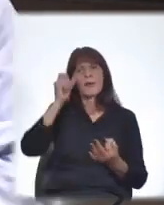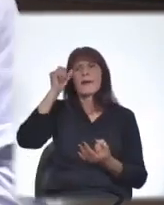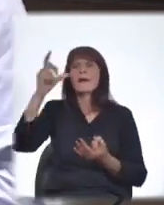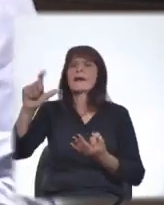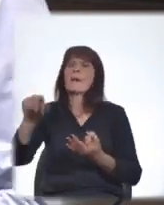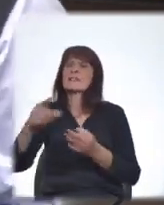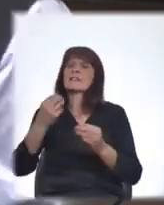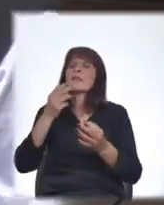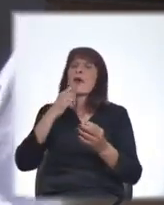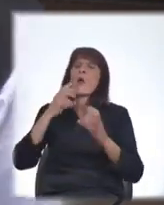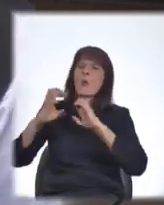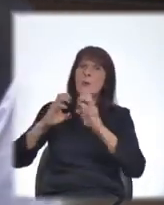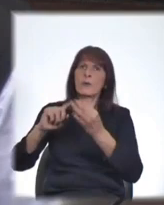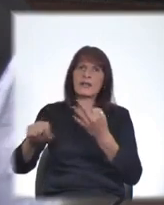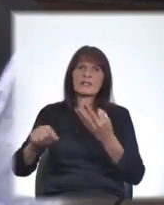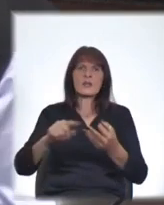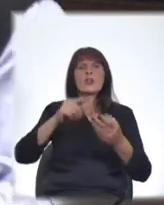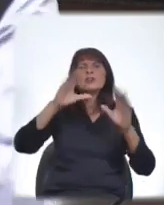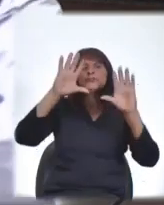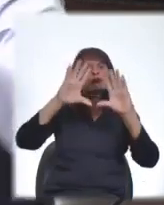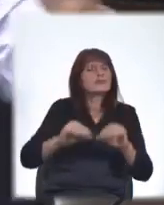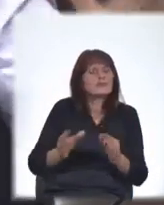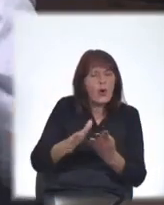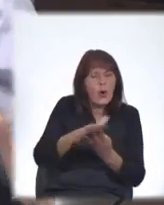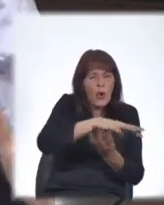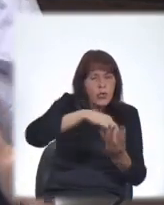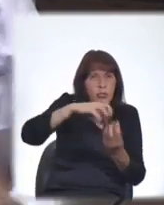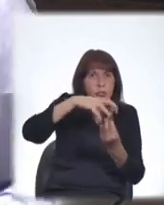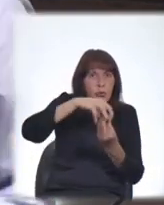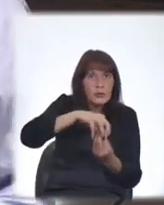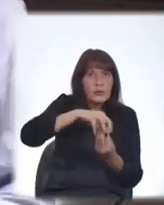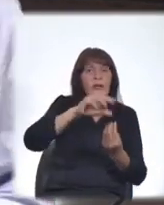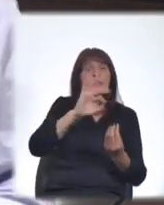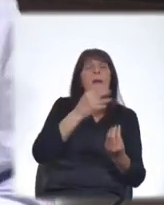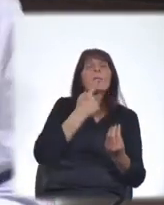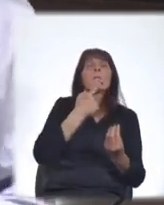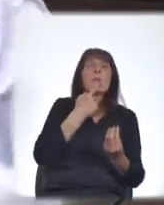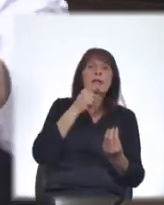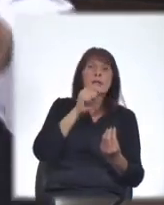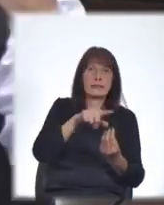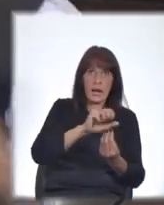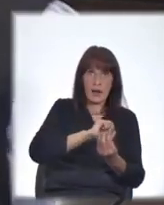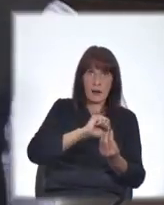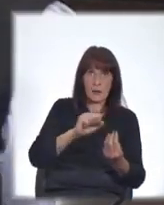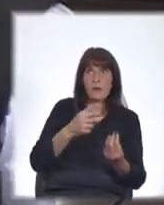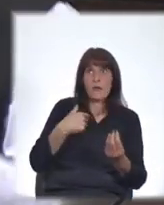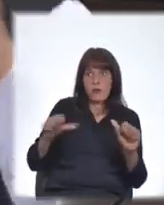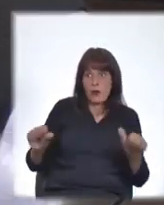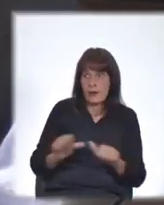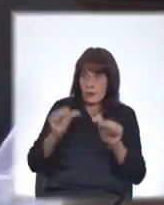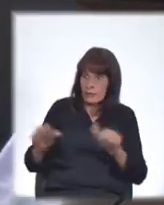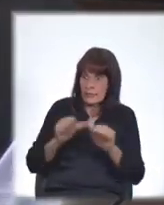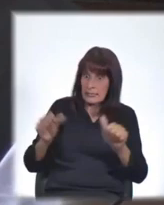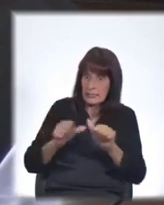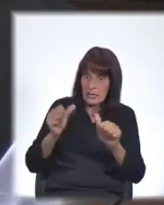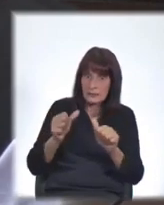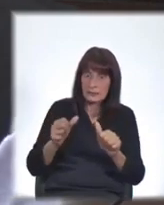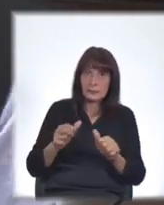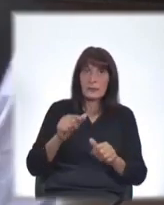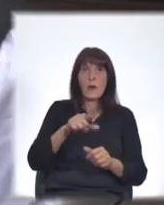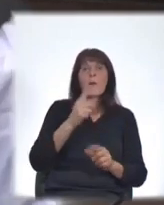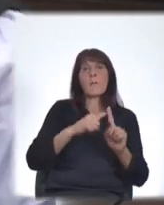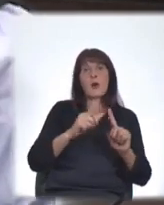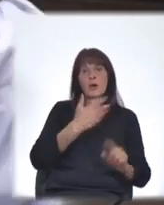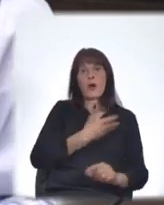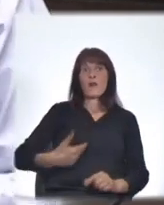de telecomunicaciones, como en todo el conjunto de políticas que se pudieron desplegar, fueron construidas y fueron heredadas por los